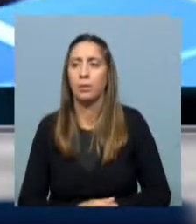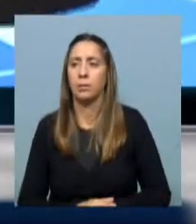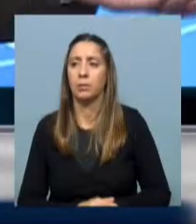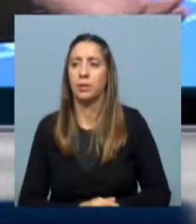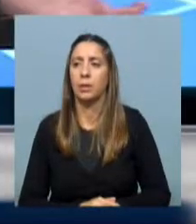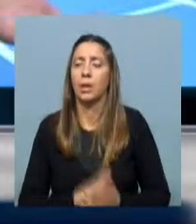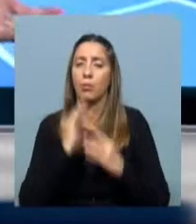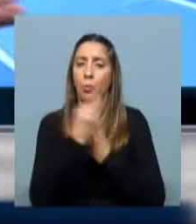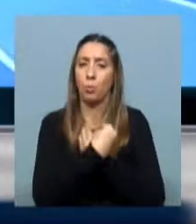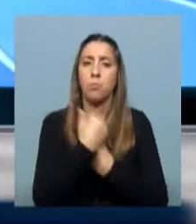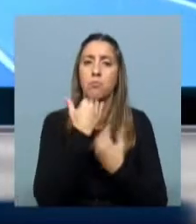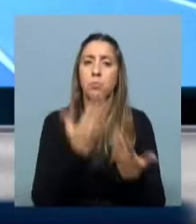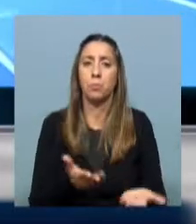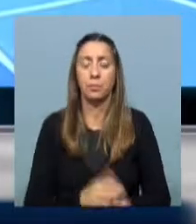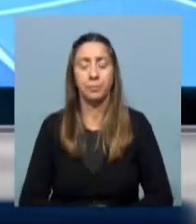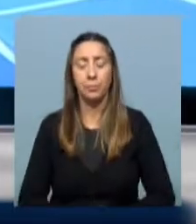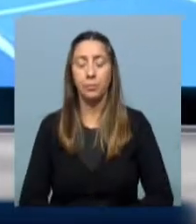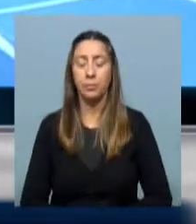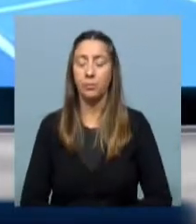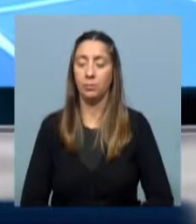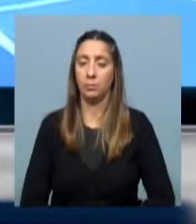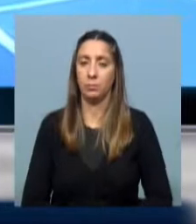¿Por qué se debería ocultar esta información? No sé. A ver, yo,